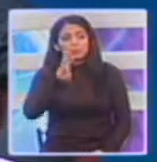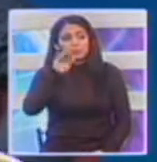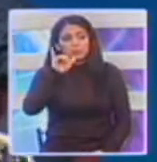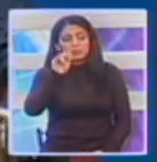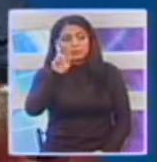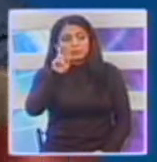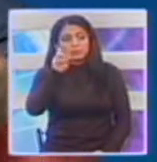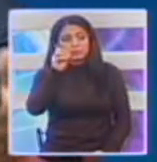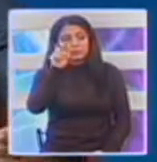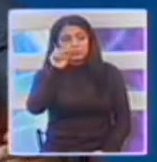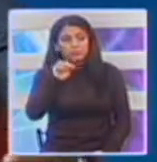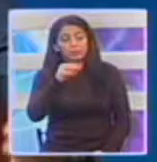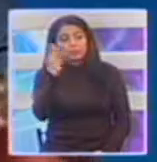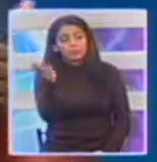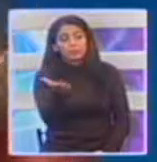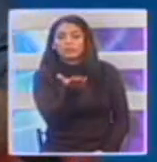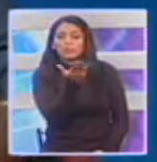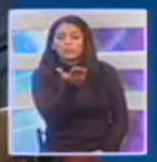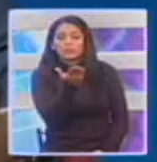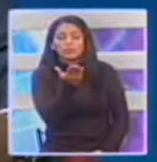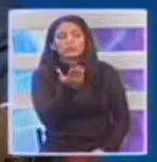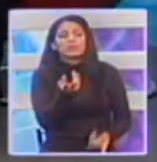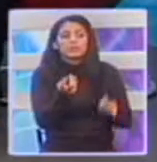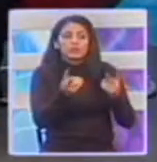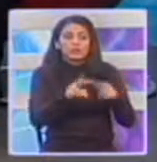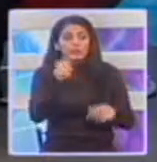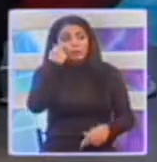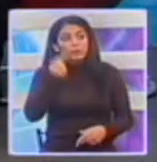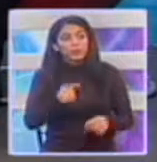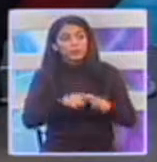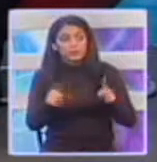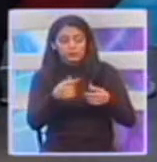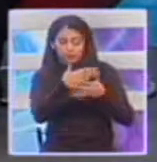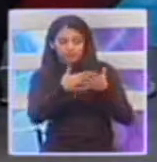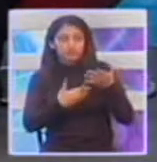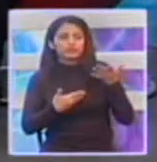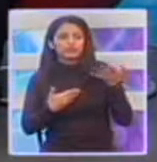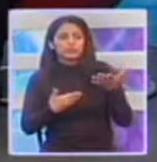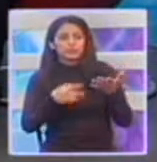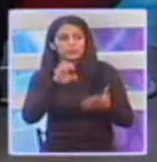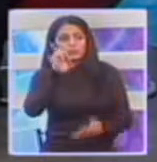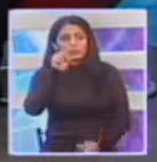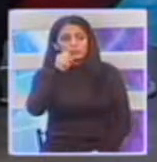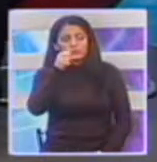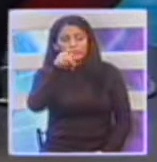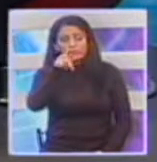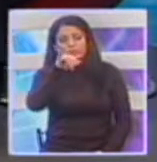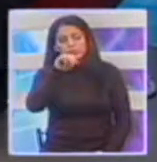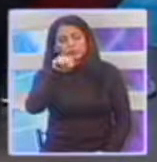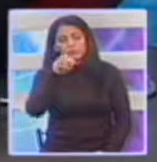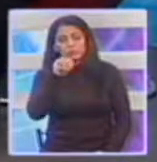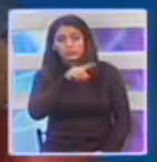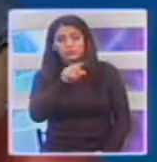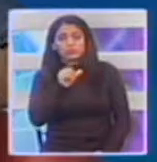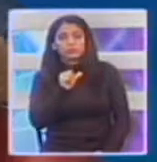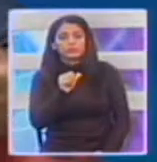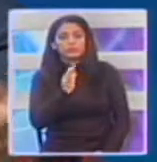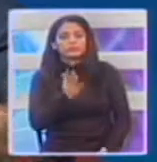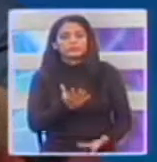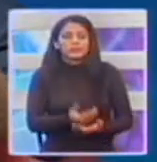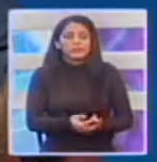así como también las pruebas de cargo de ministro en este caso usted pinoso cuál es el objetivo javier es justamente